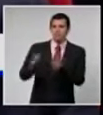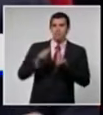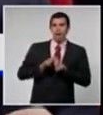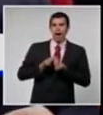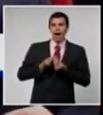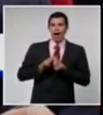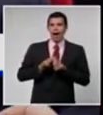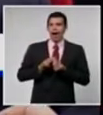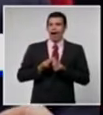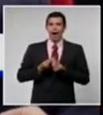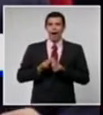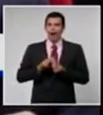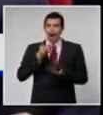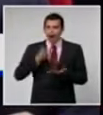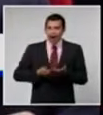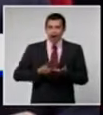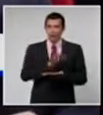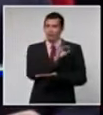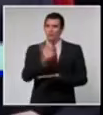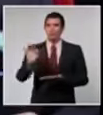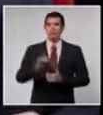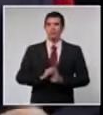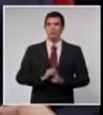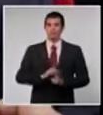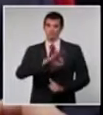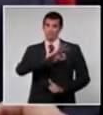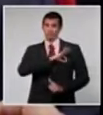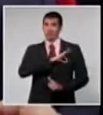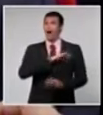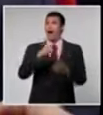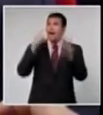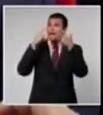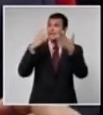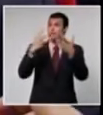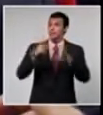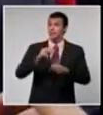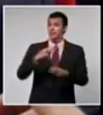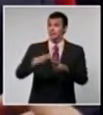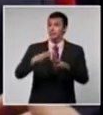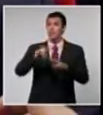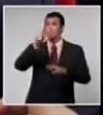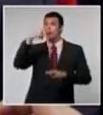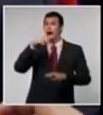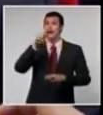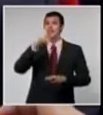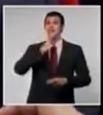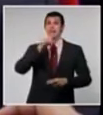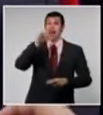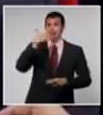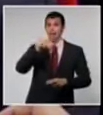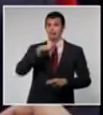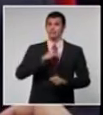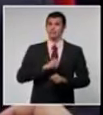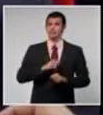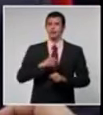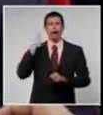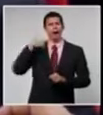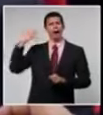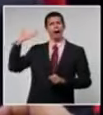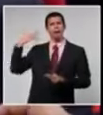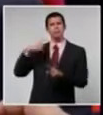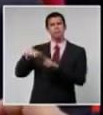es la medalla de Varela, porque yo he tenido varias medallas muy importantes, pero la medalla